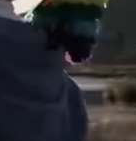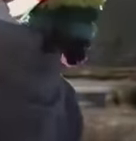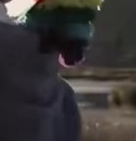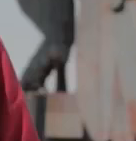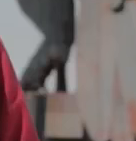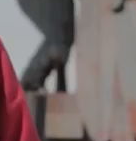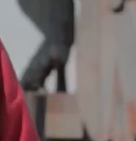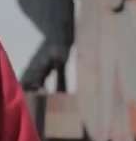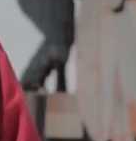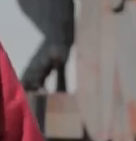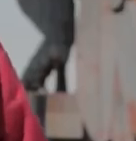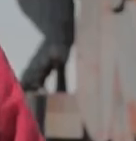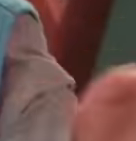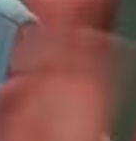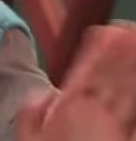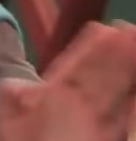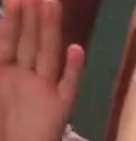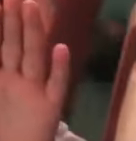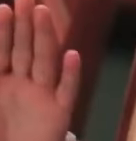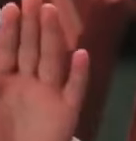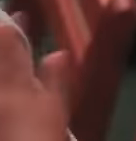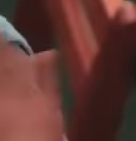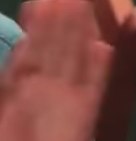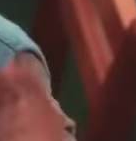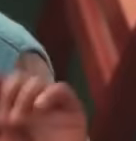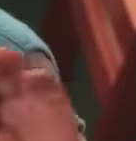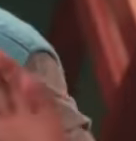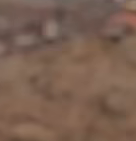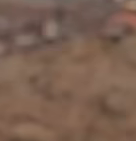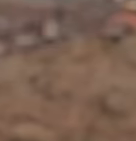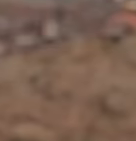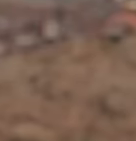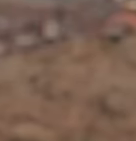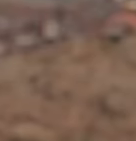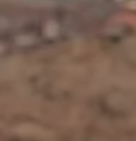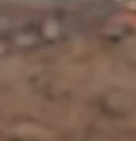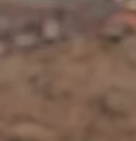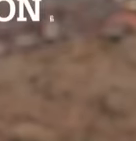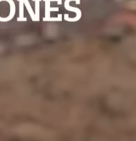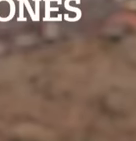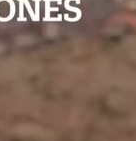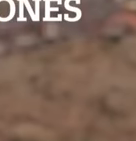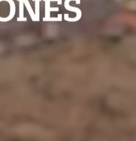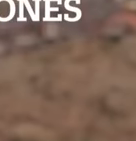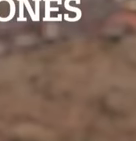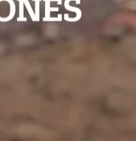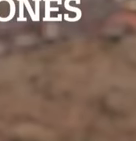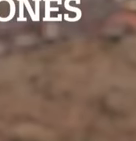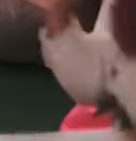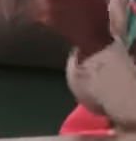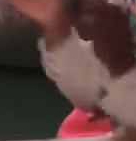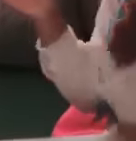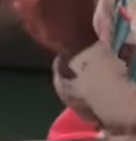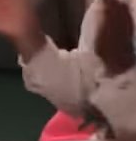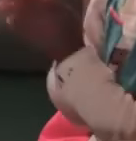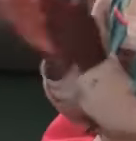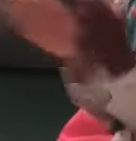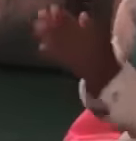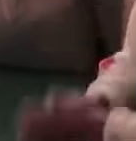Y niñas tenemos derecho a la vida. Hanias Harasigna, las glandas Kakiñani, expresar libremente nuestras opiniones.